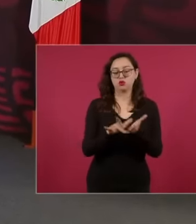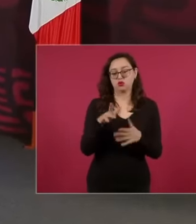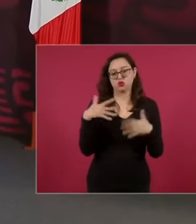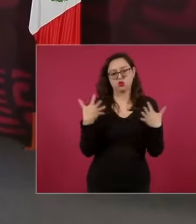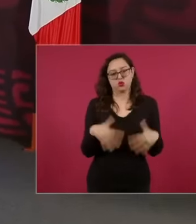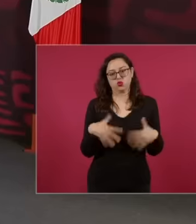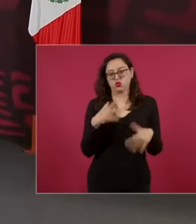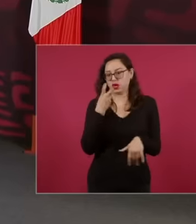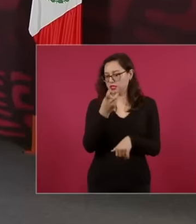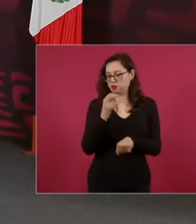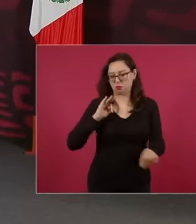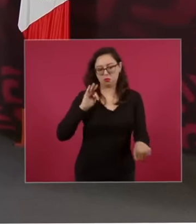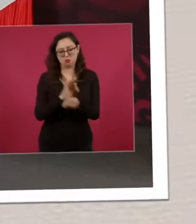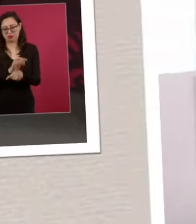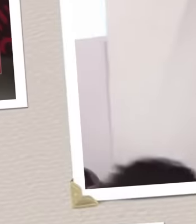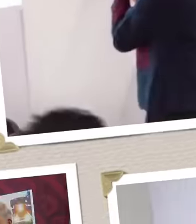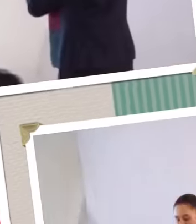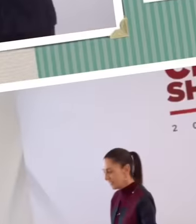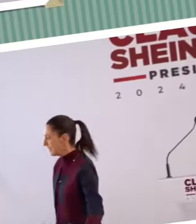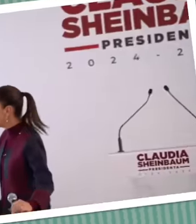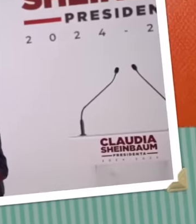una garantía.